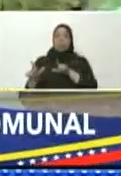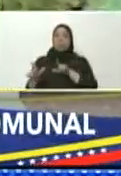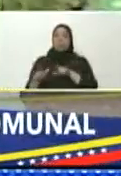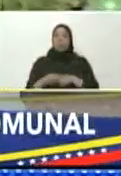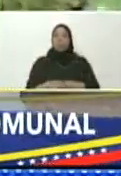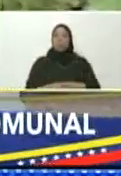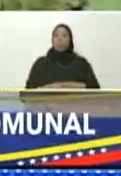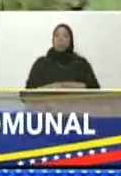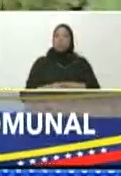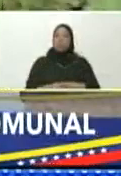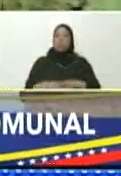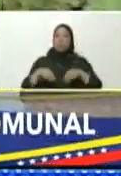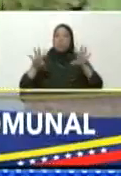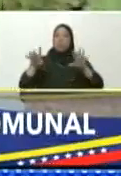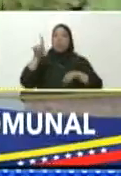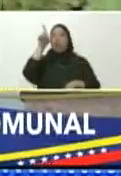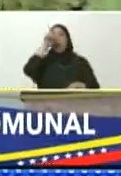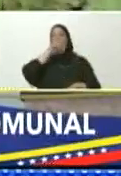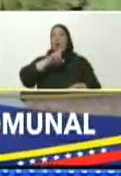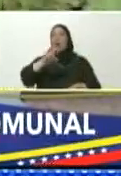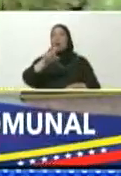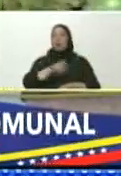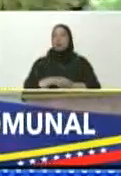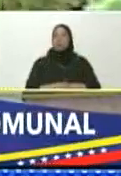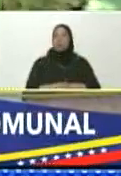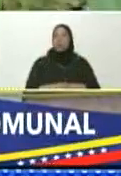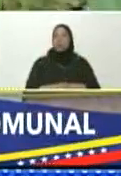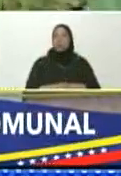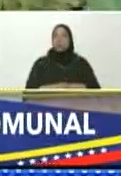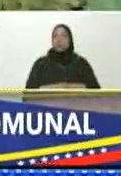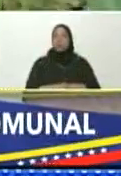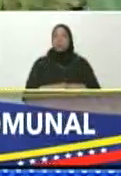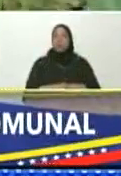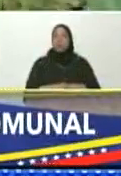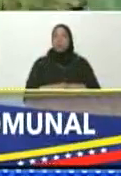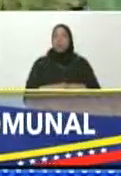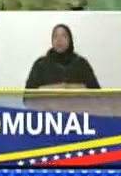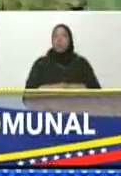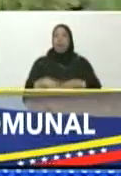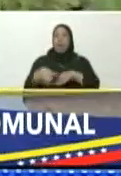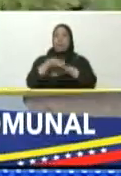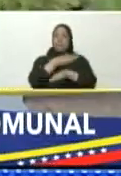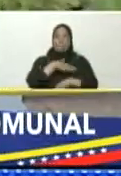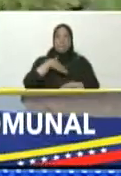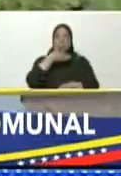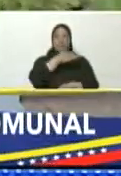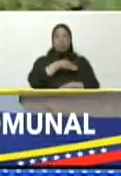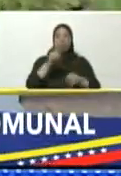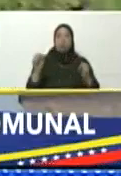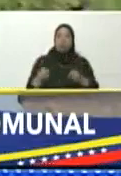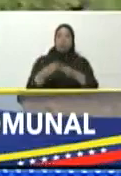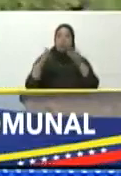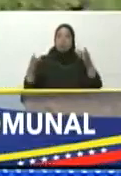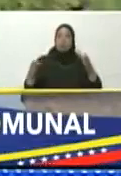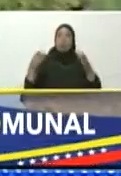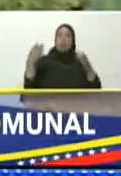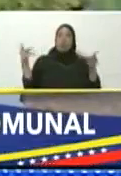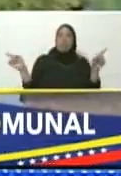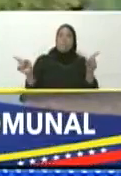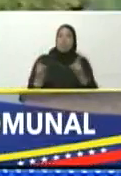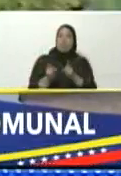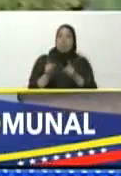cumpliendo 9 años de la creación del sistema de misiones, grandes misiones y